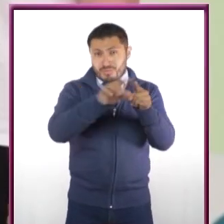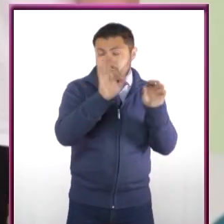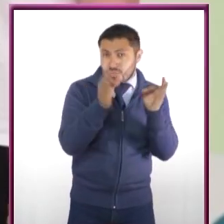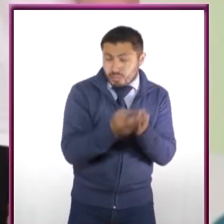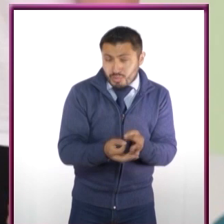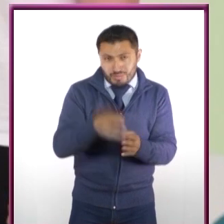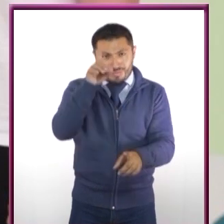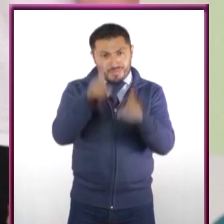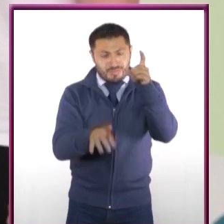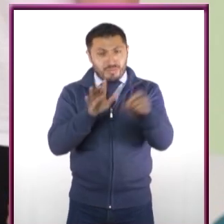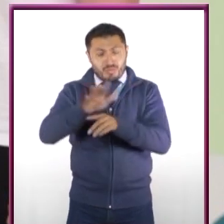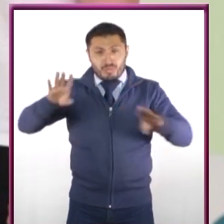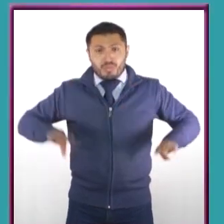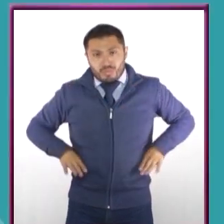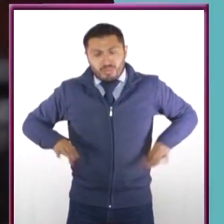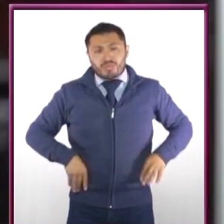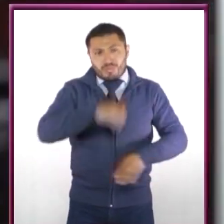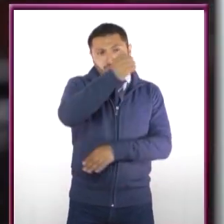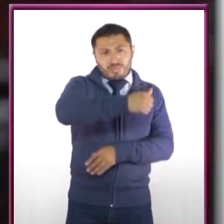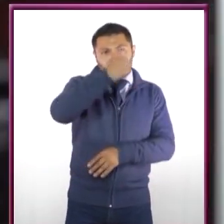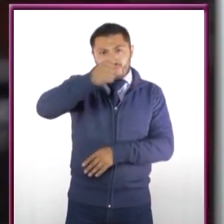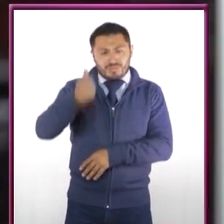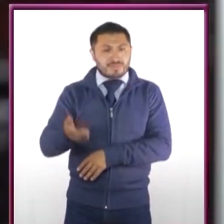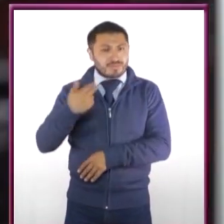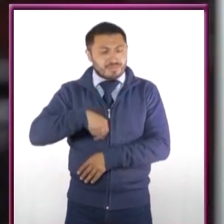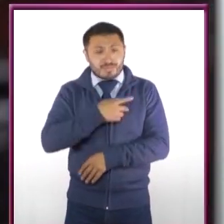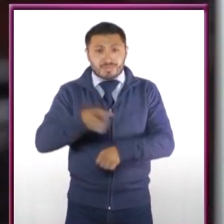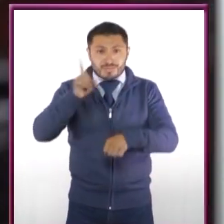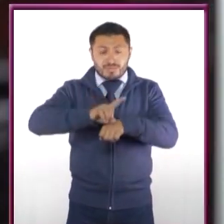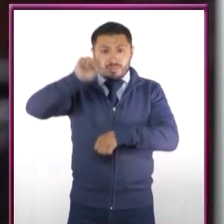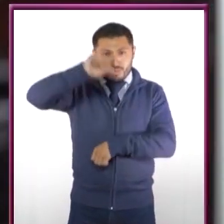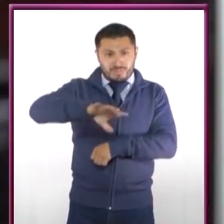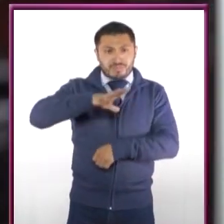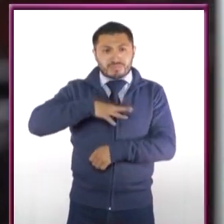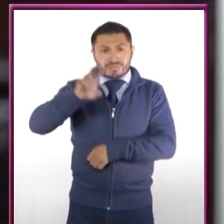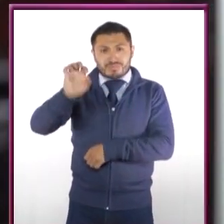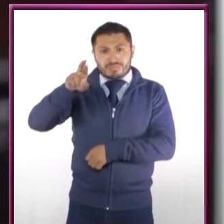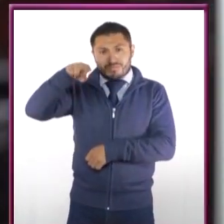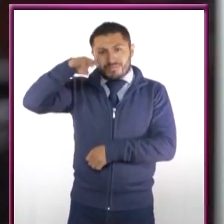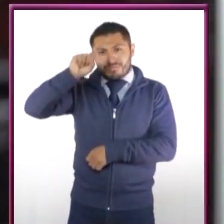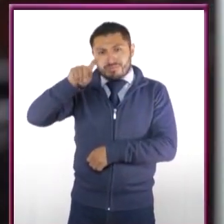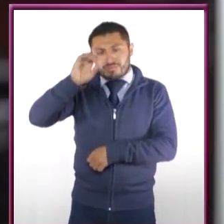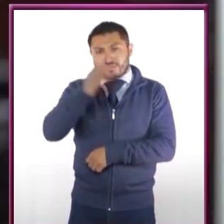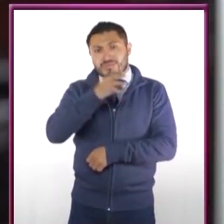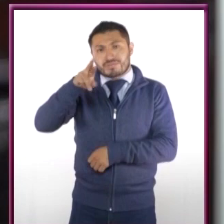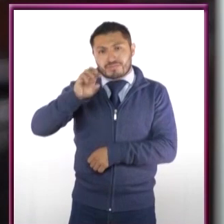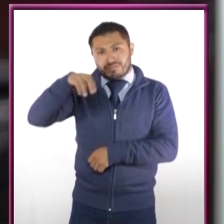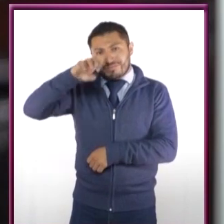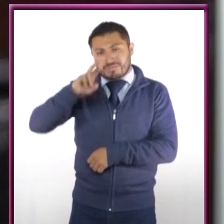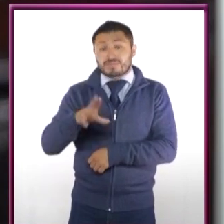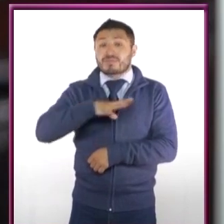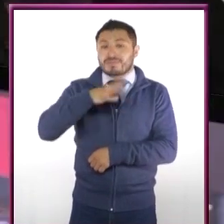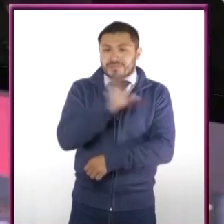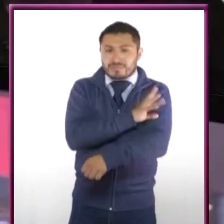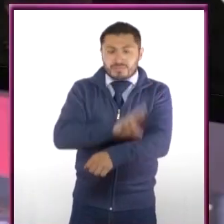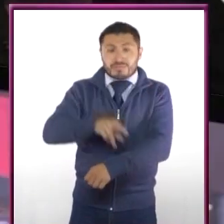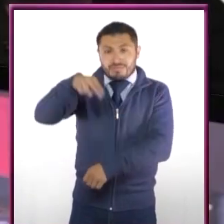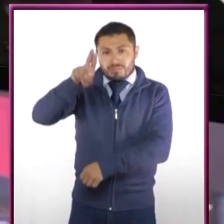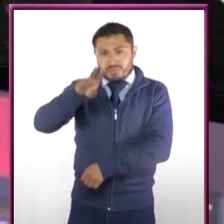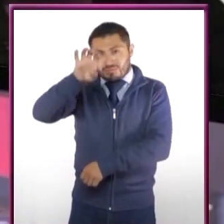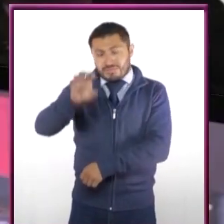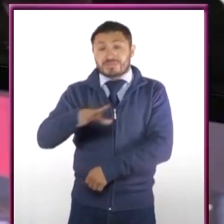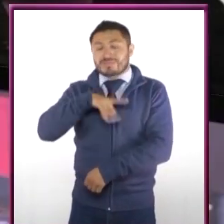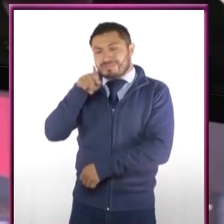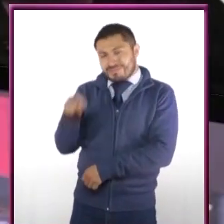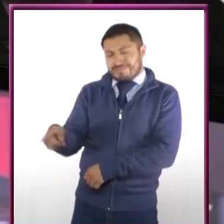las necesidades de cada paciente. Nos encontramos el día de hoy con Ernesto Romero, coordinador de Nube.